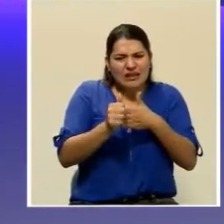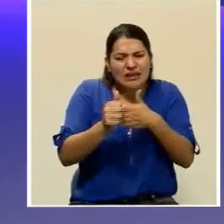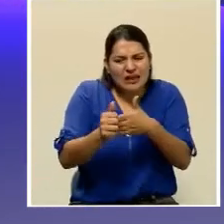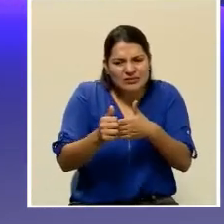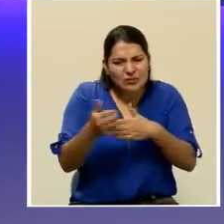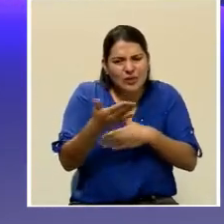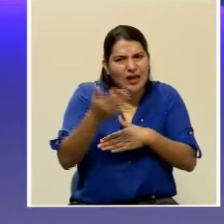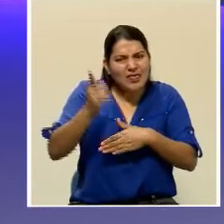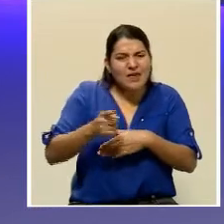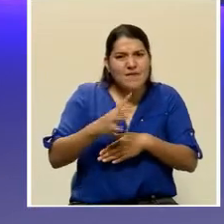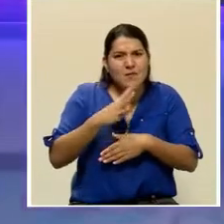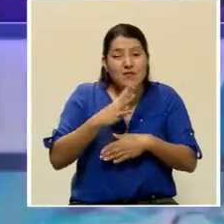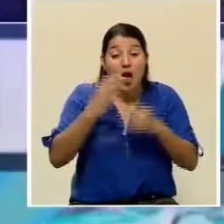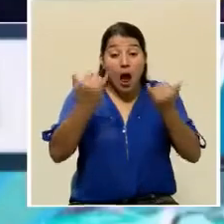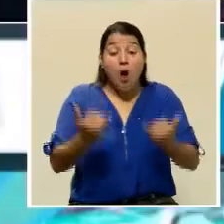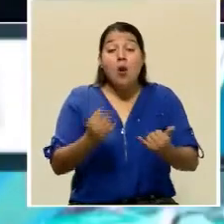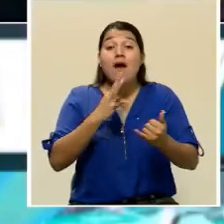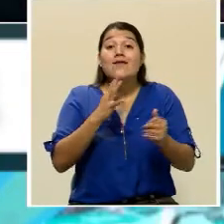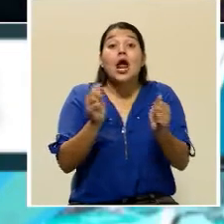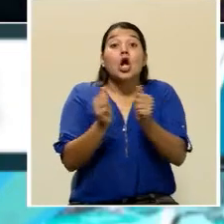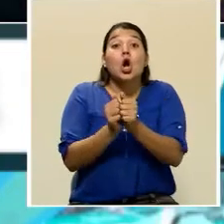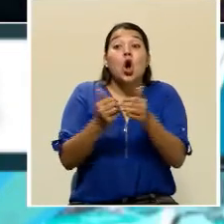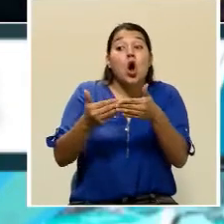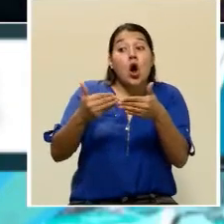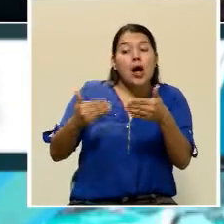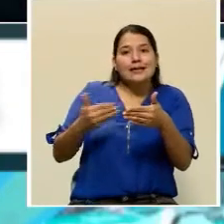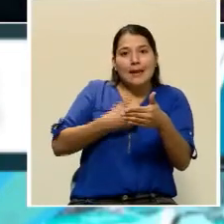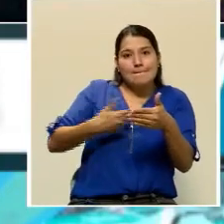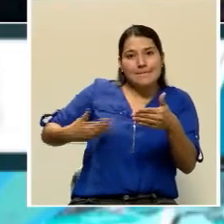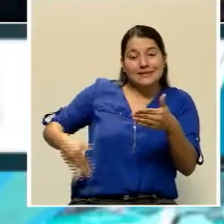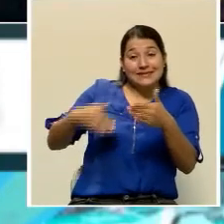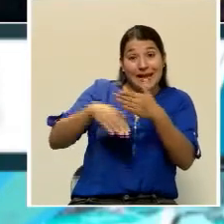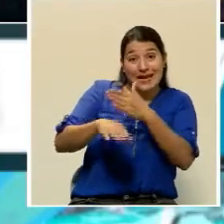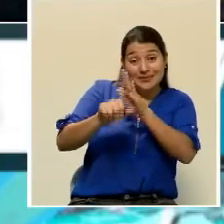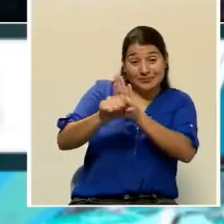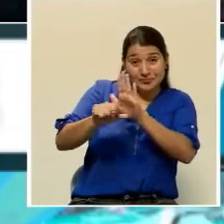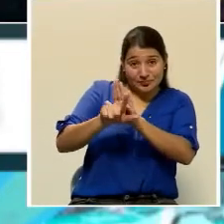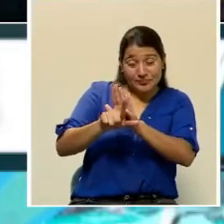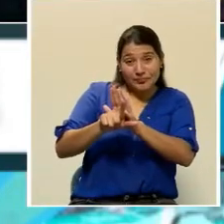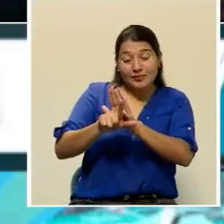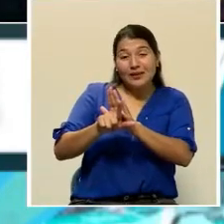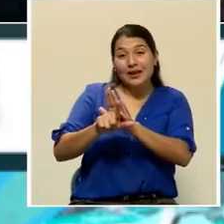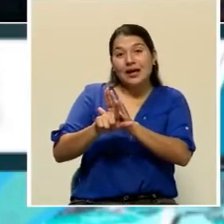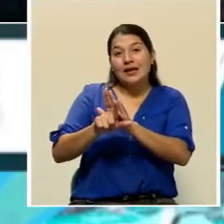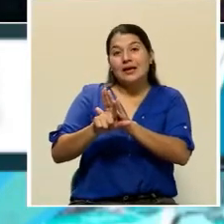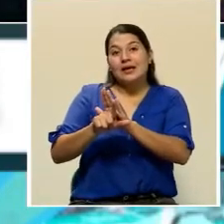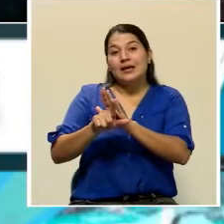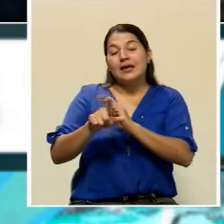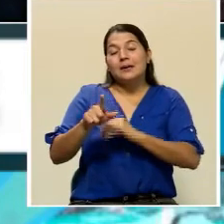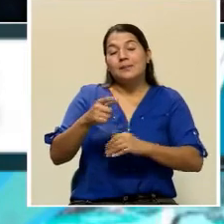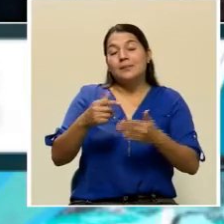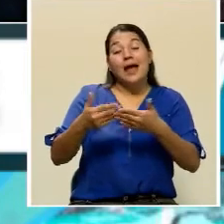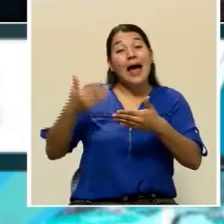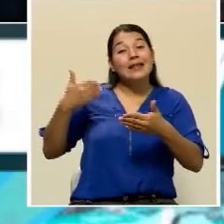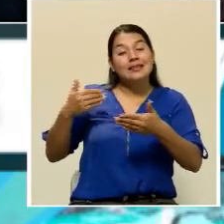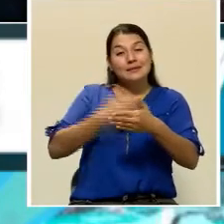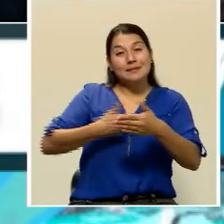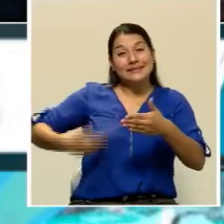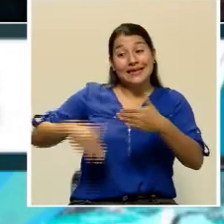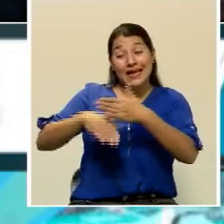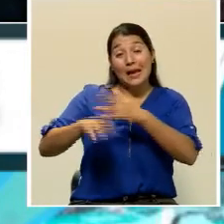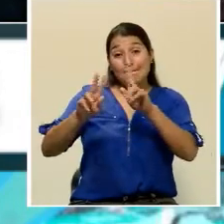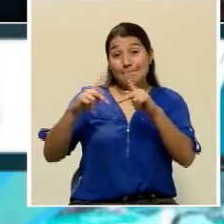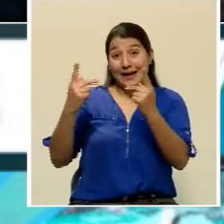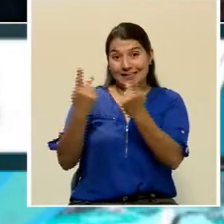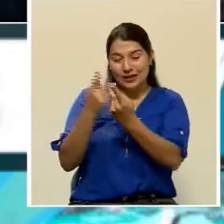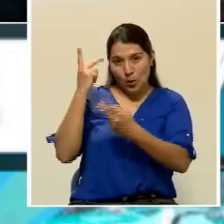el expresidente legislativo y diputado por Liberación Nacional, Carlos Ricardo Benavides. Buenas noches, don